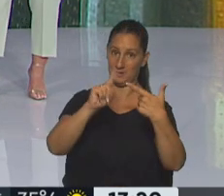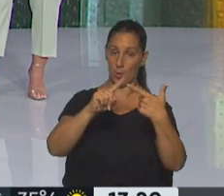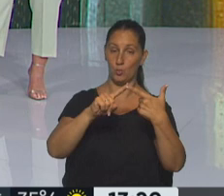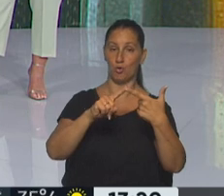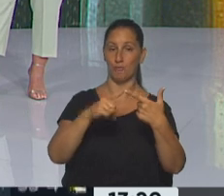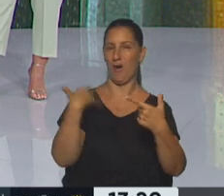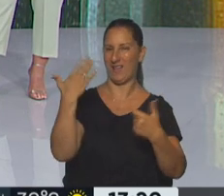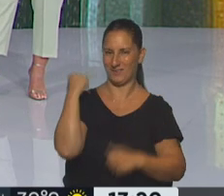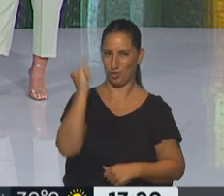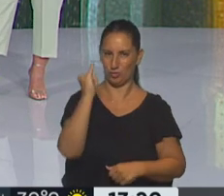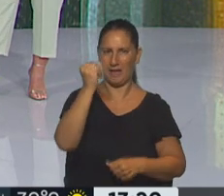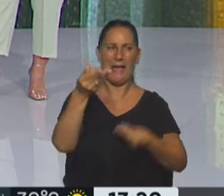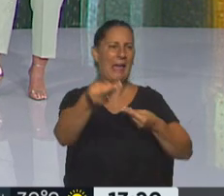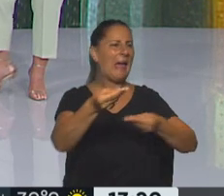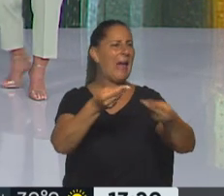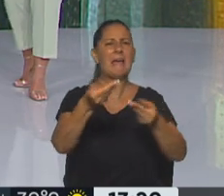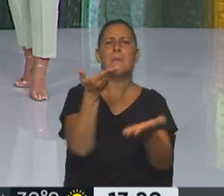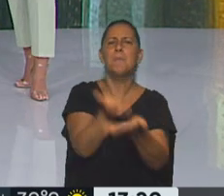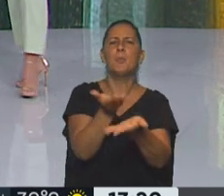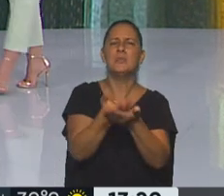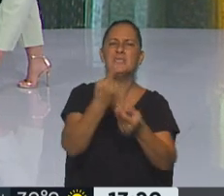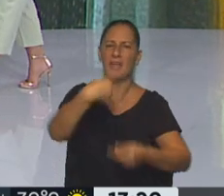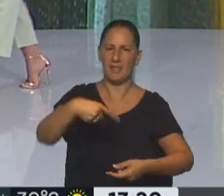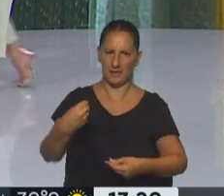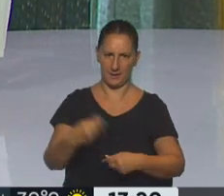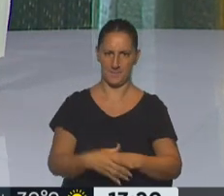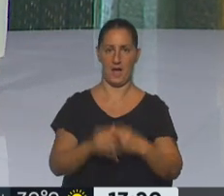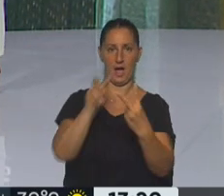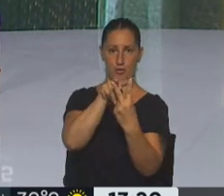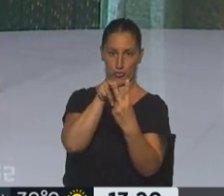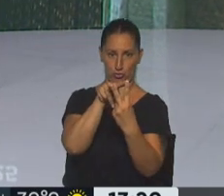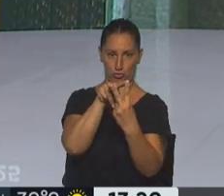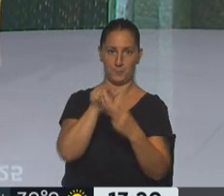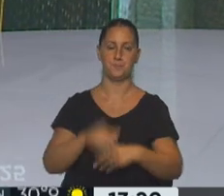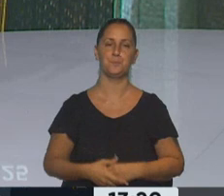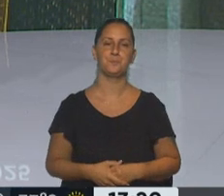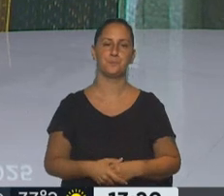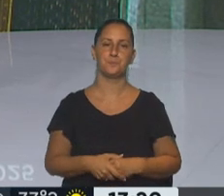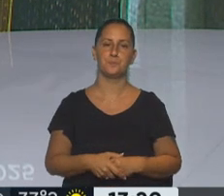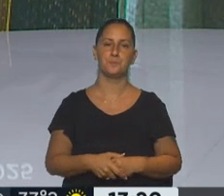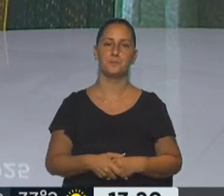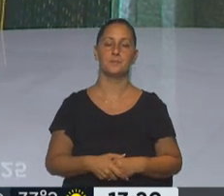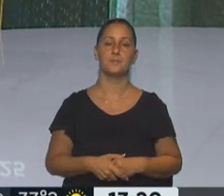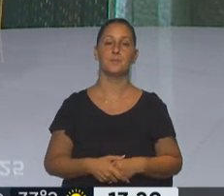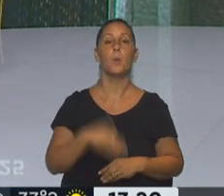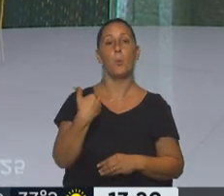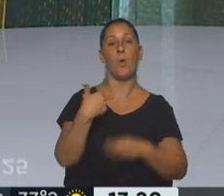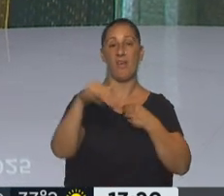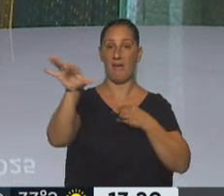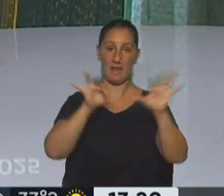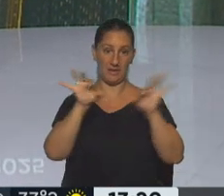lo que yo les decía que Qué es el canje o qué propone el canje dos opciones es decir les da la posibilidad de que elijan